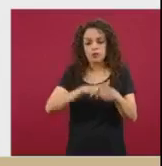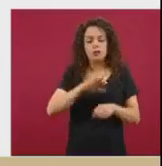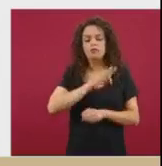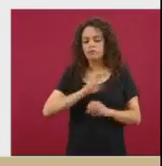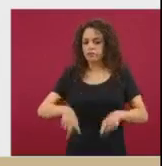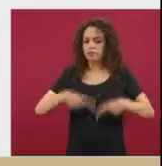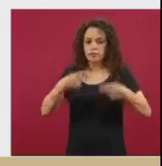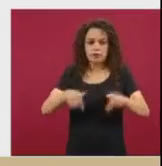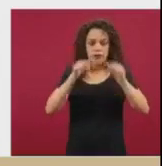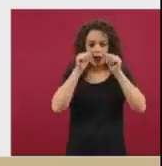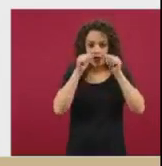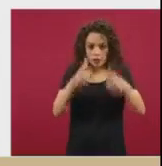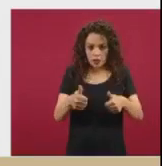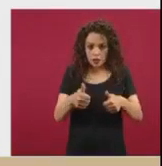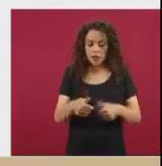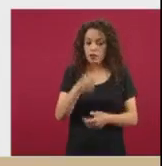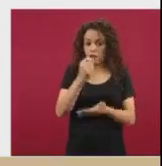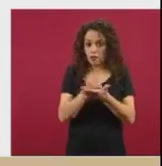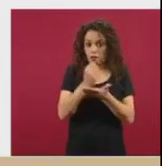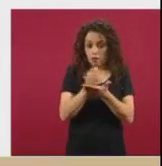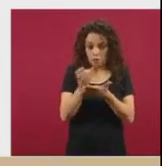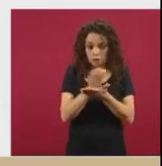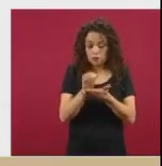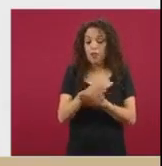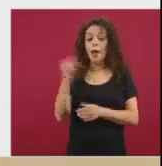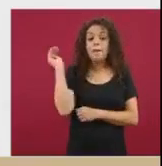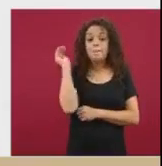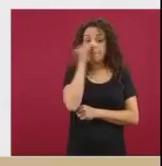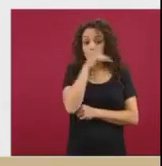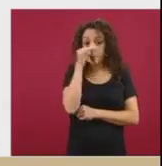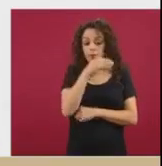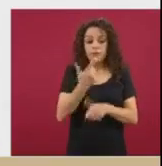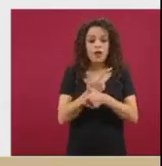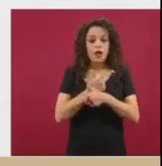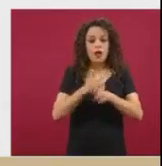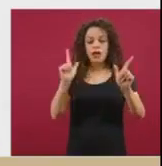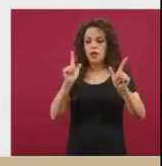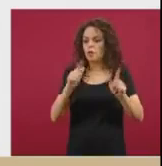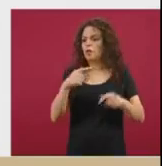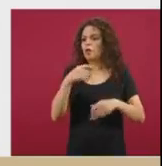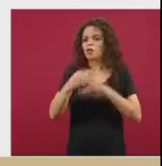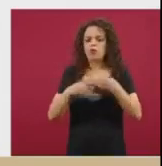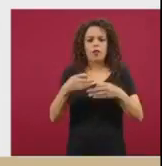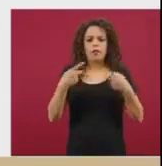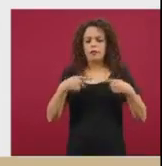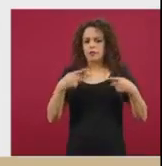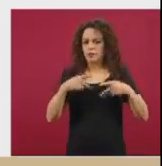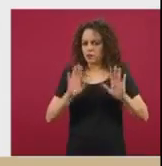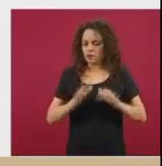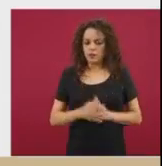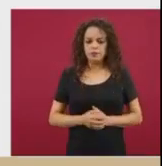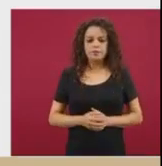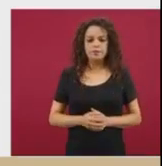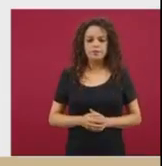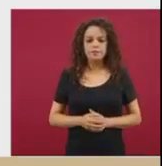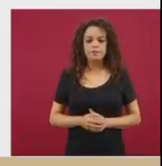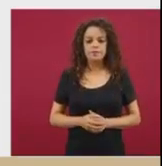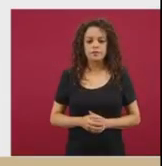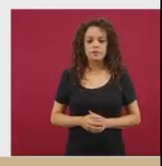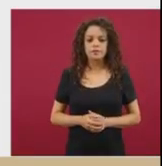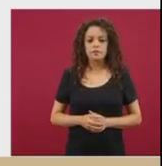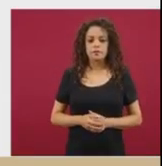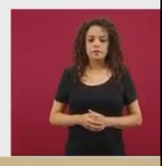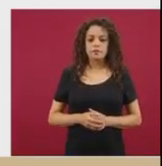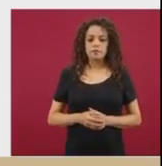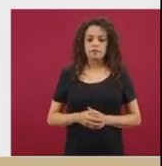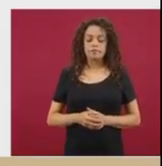médica, que el tratamiento es gratuito y que está disponible para cualquier persona. Detener la lepra y evitar sus implicaciones, creo que esto